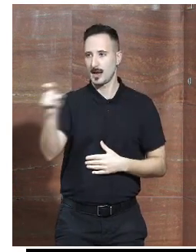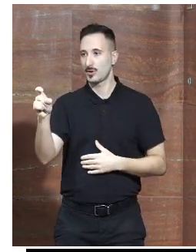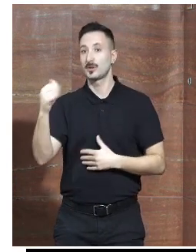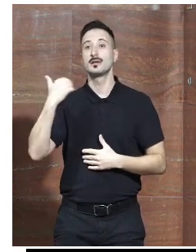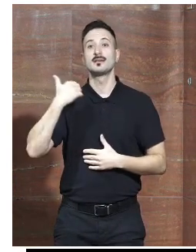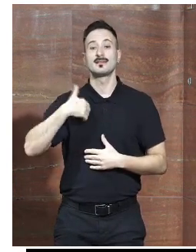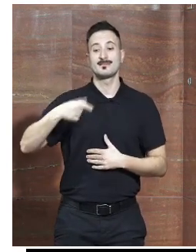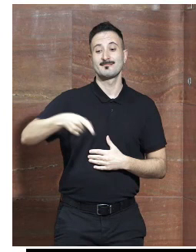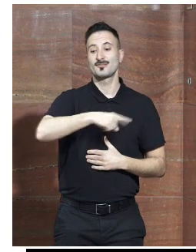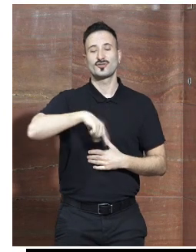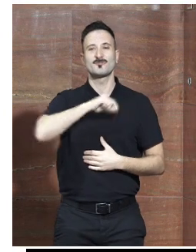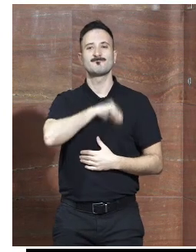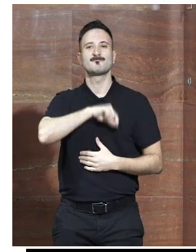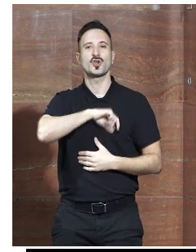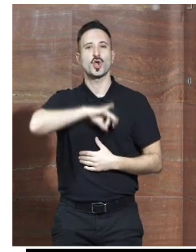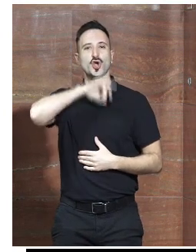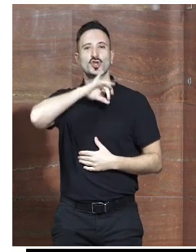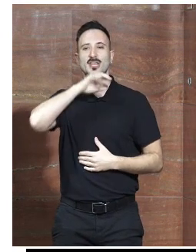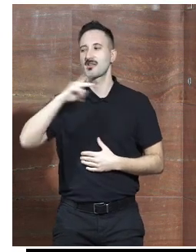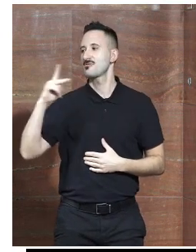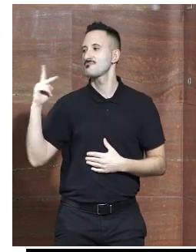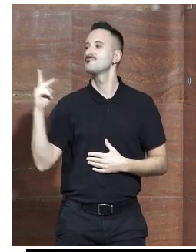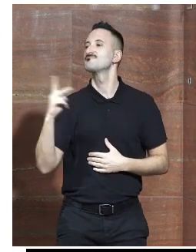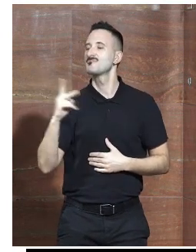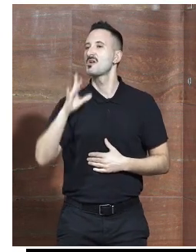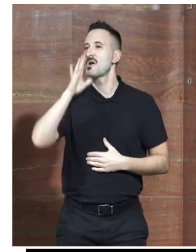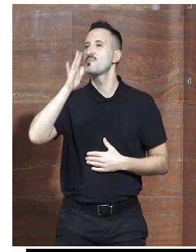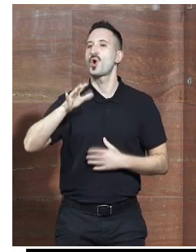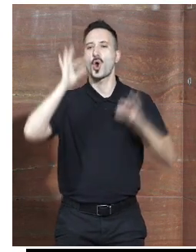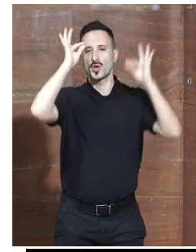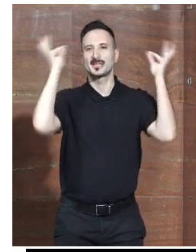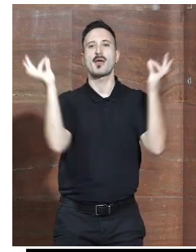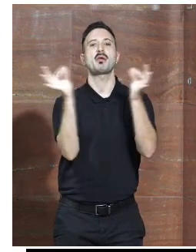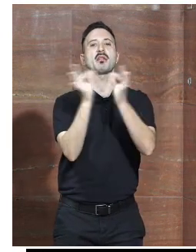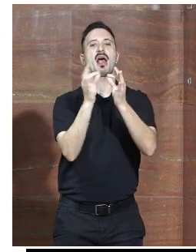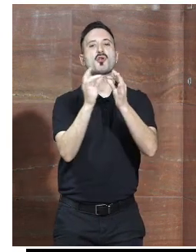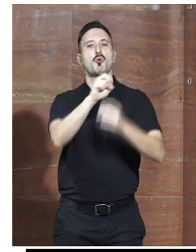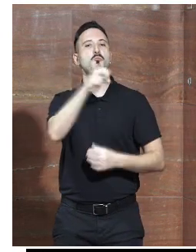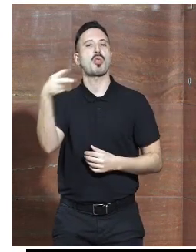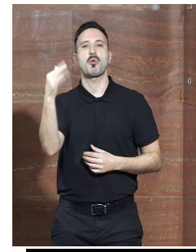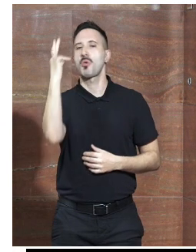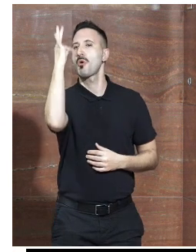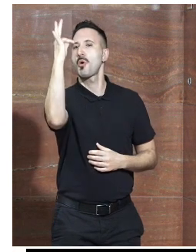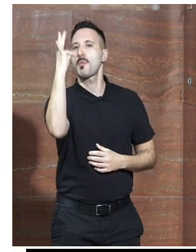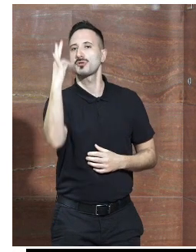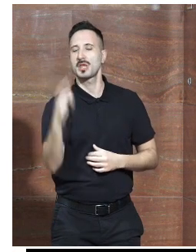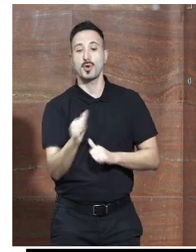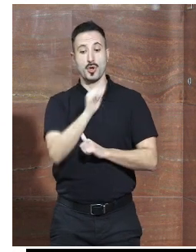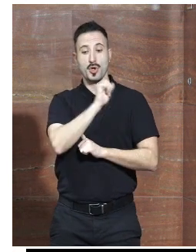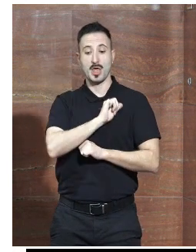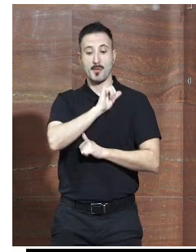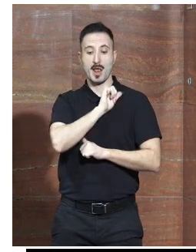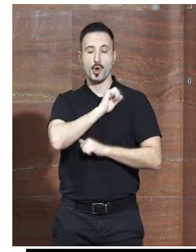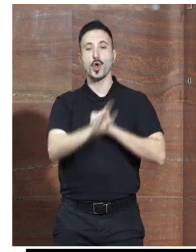estamos muy contentas de cómo ha salido la jornada, que esperamos